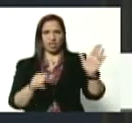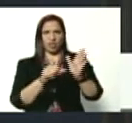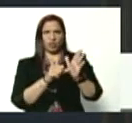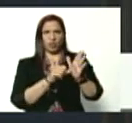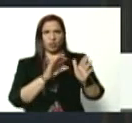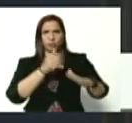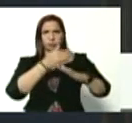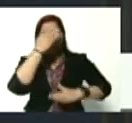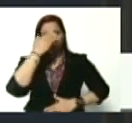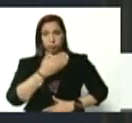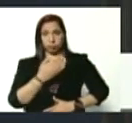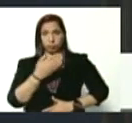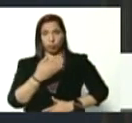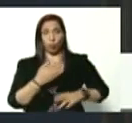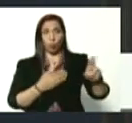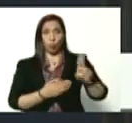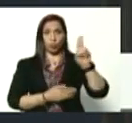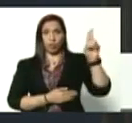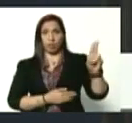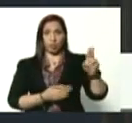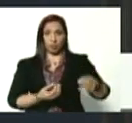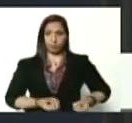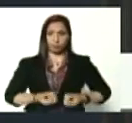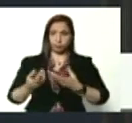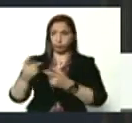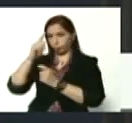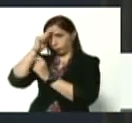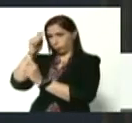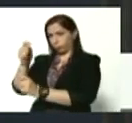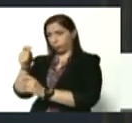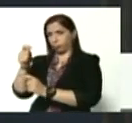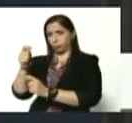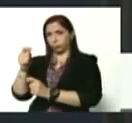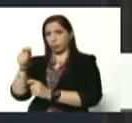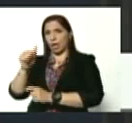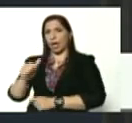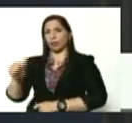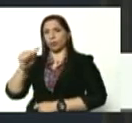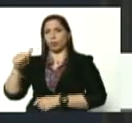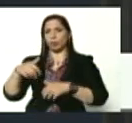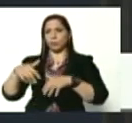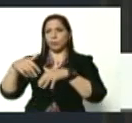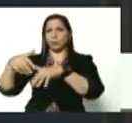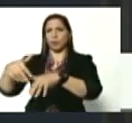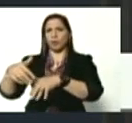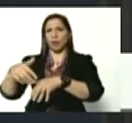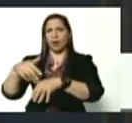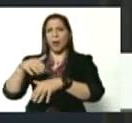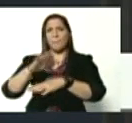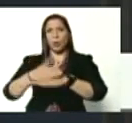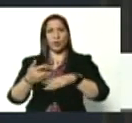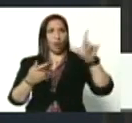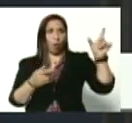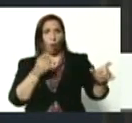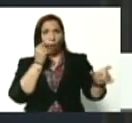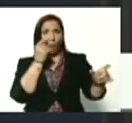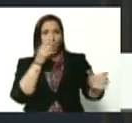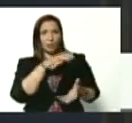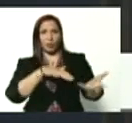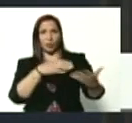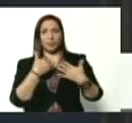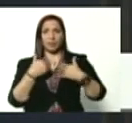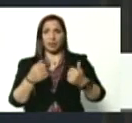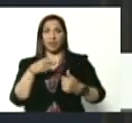comandante el general rafael urdaneta le entrega el mando al coronel antonio rangel y se adelanta debido a problemas de salud toda esta campaña la hizo